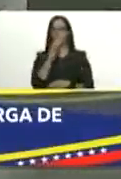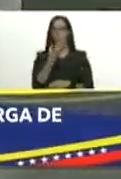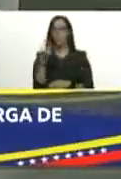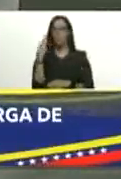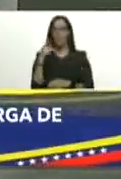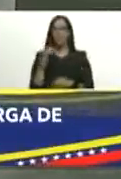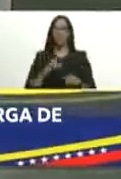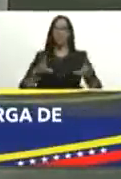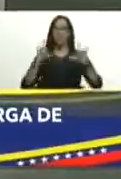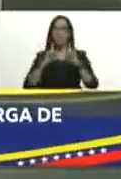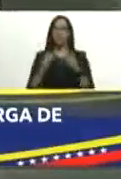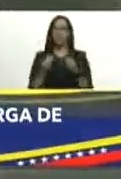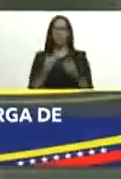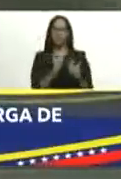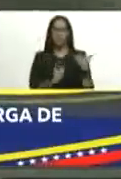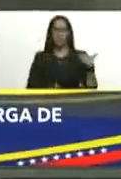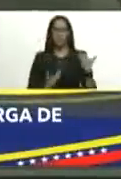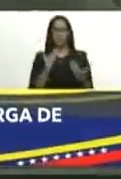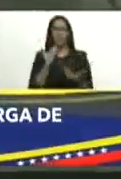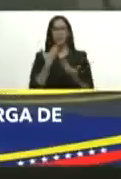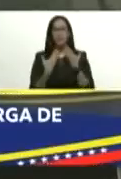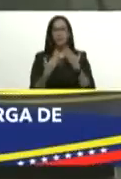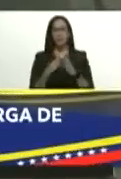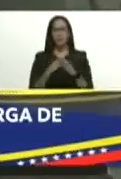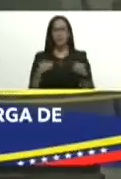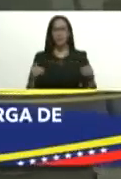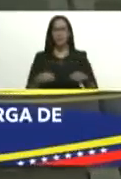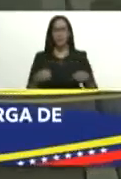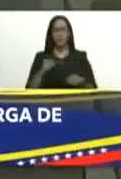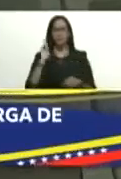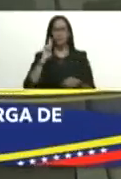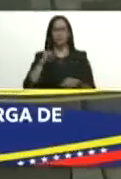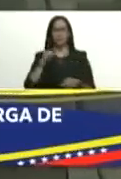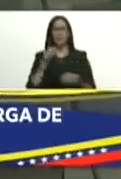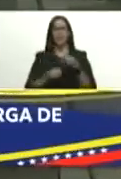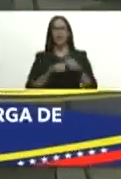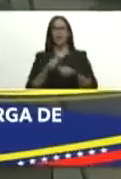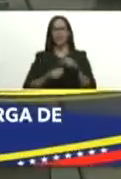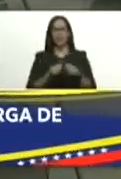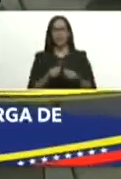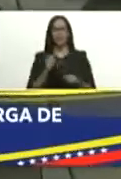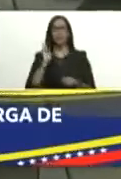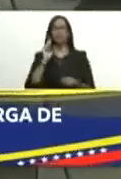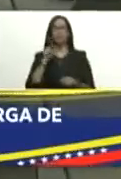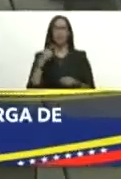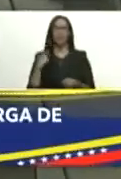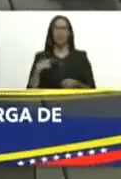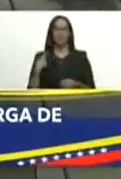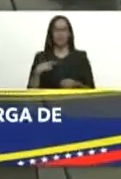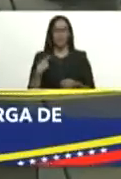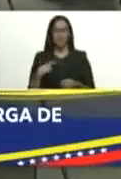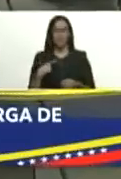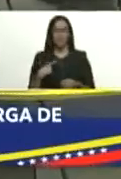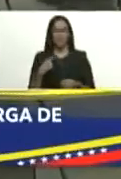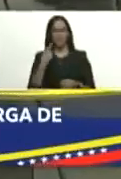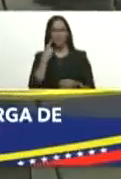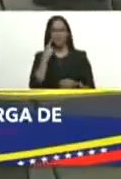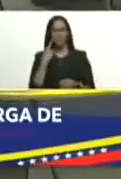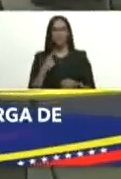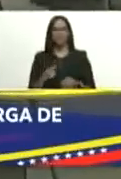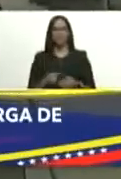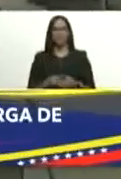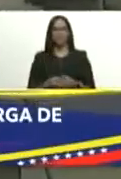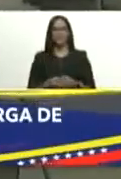adoran, presidente, y le agradecen todo el esfuerzo que usted ha hecho y que usted ha tenido. Mire, ha